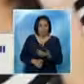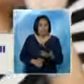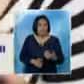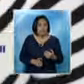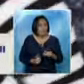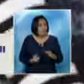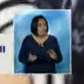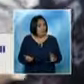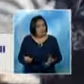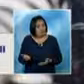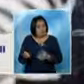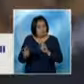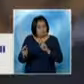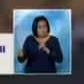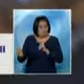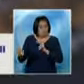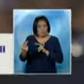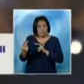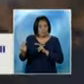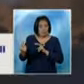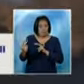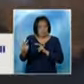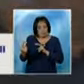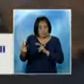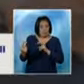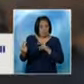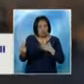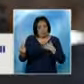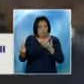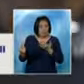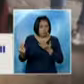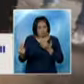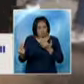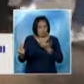Vi que tu mirada ya estaba llamándome.